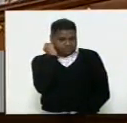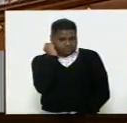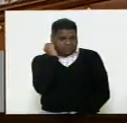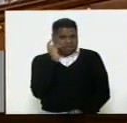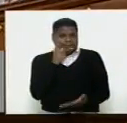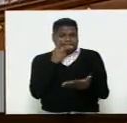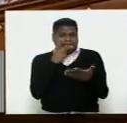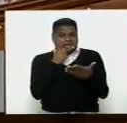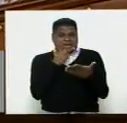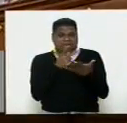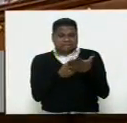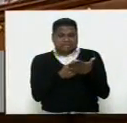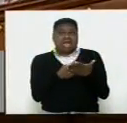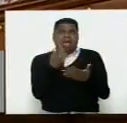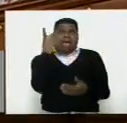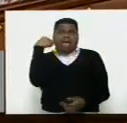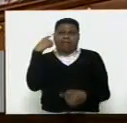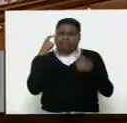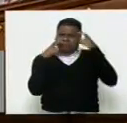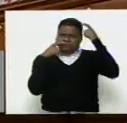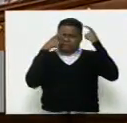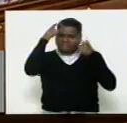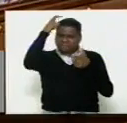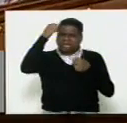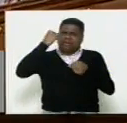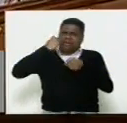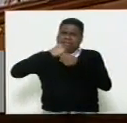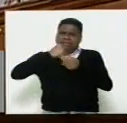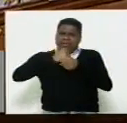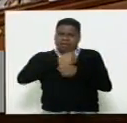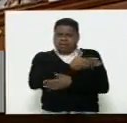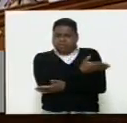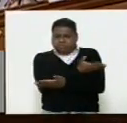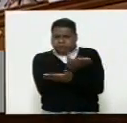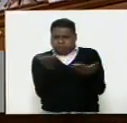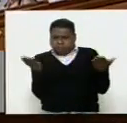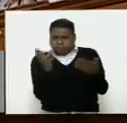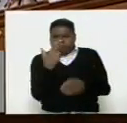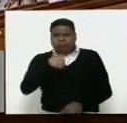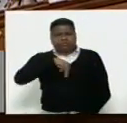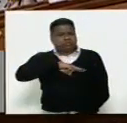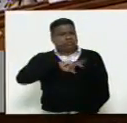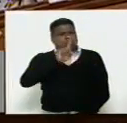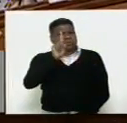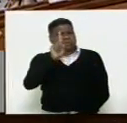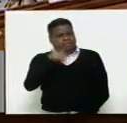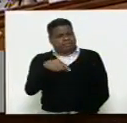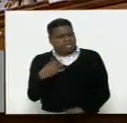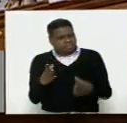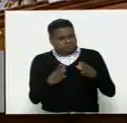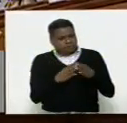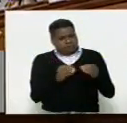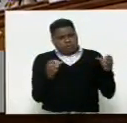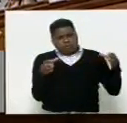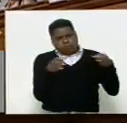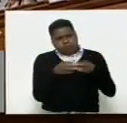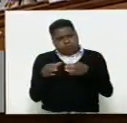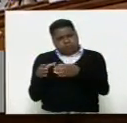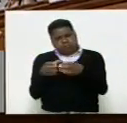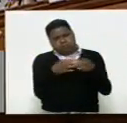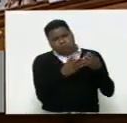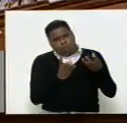planteado por Chávez es tarea de ustedes y de nosotras, y tienen que